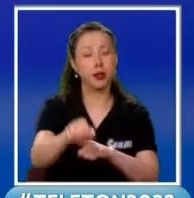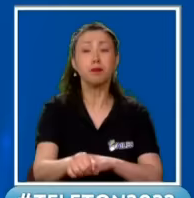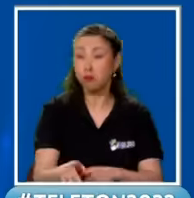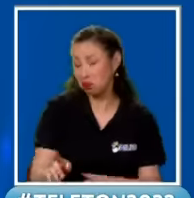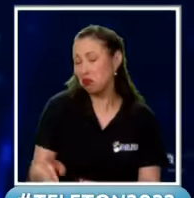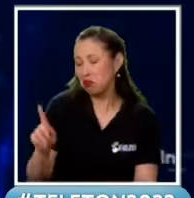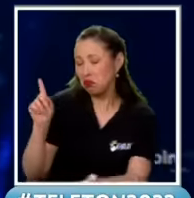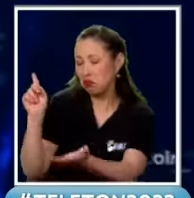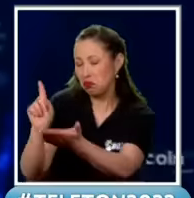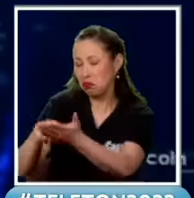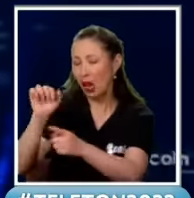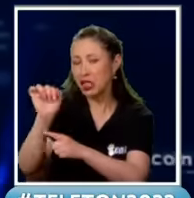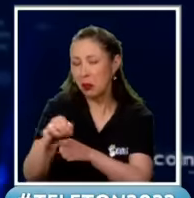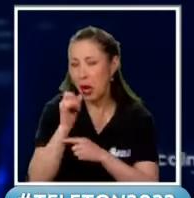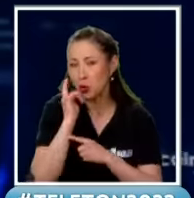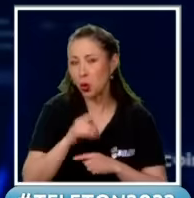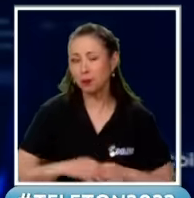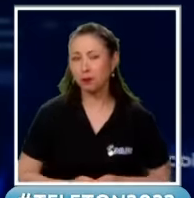Aceptar.